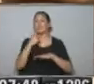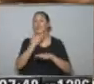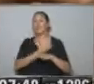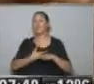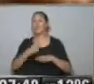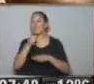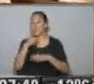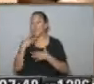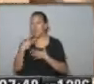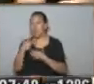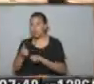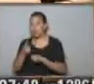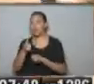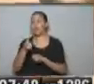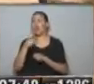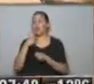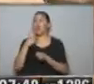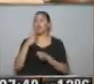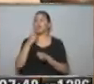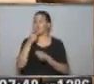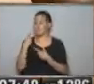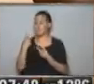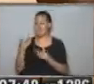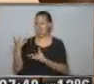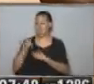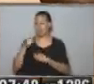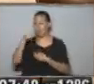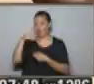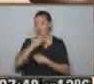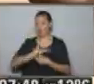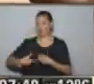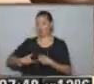solicite declaró la vicejefa del gobierno porteño